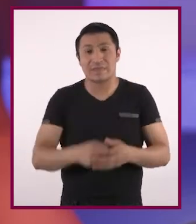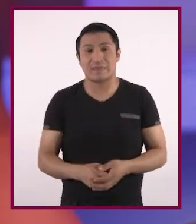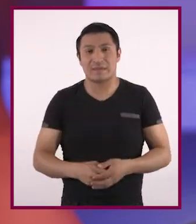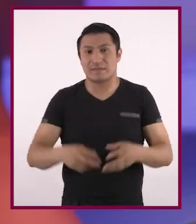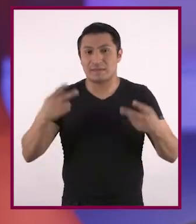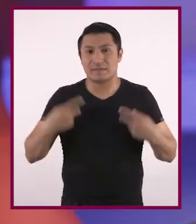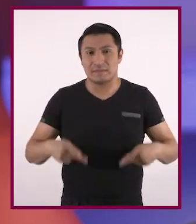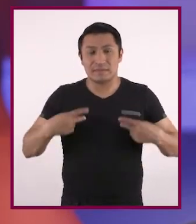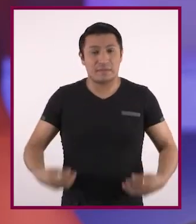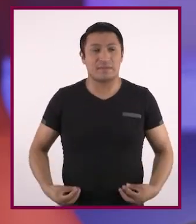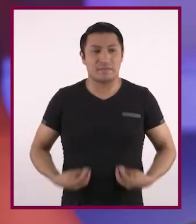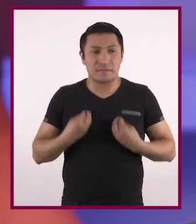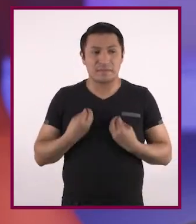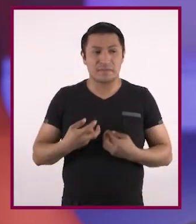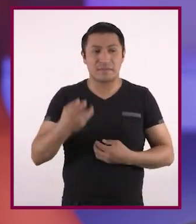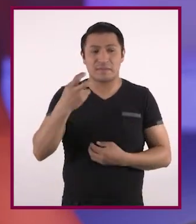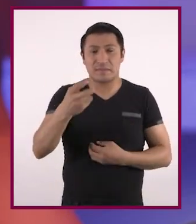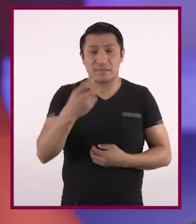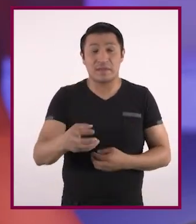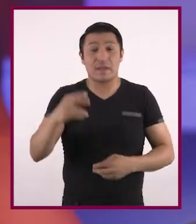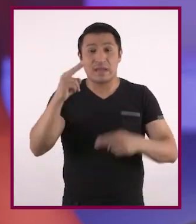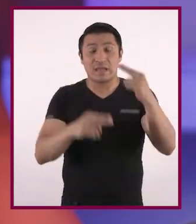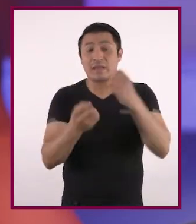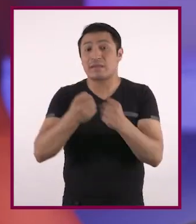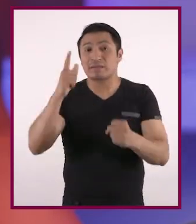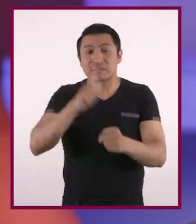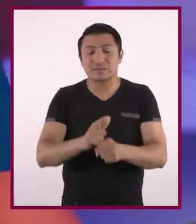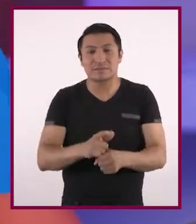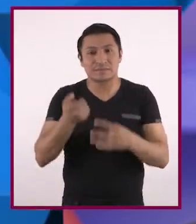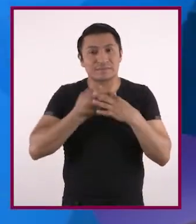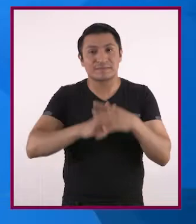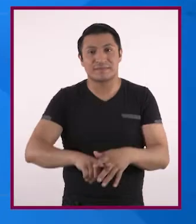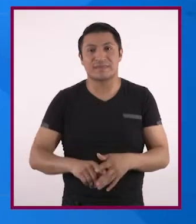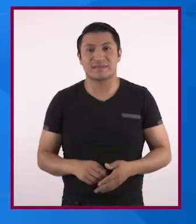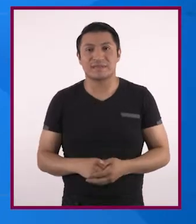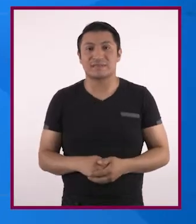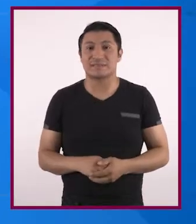en las personas que viven en esta situación como a nivel social. Empezamos.